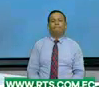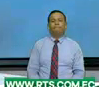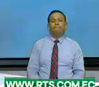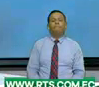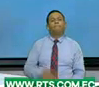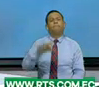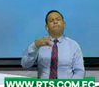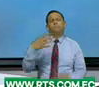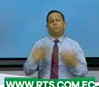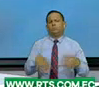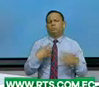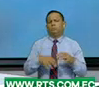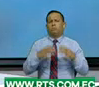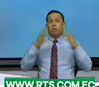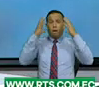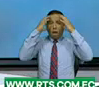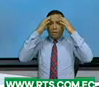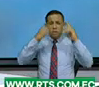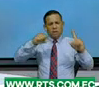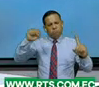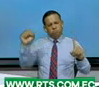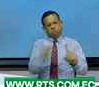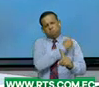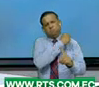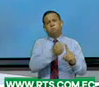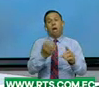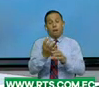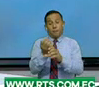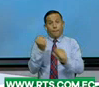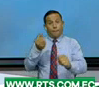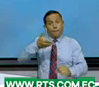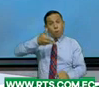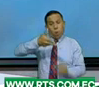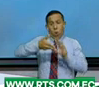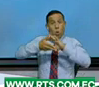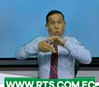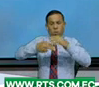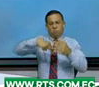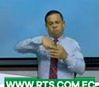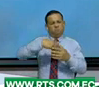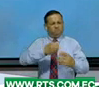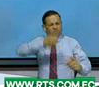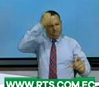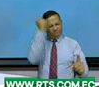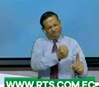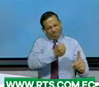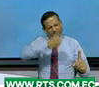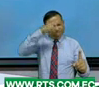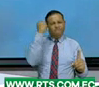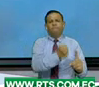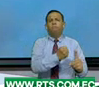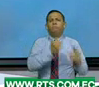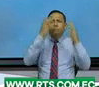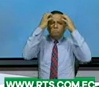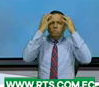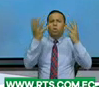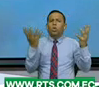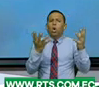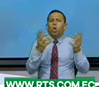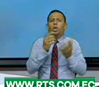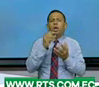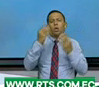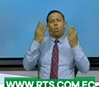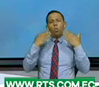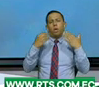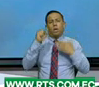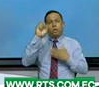golpes en la cabeza propinados con un arma de fuego fue asaltado un ciudadano en el guasmo sur en guayaquil el hecho violento fue captado por cámaras